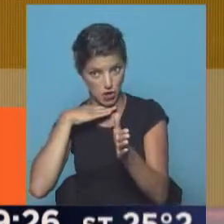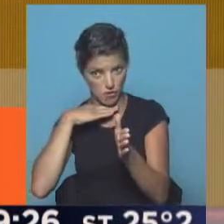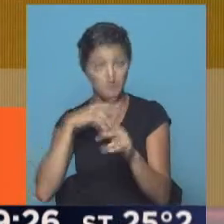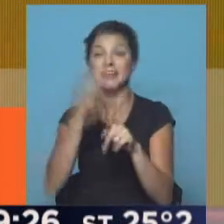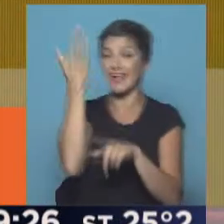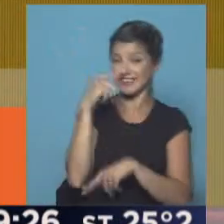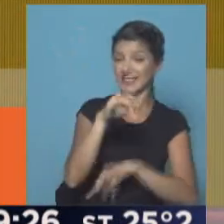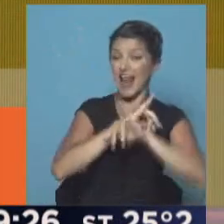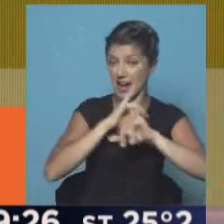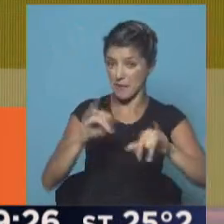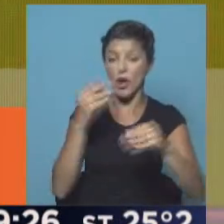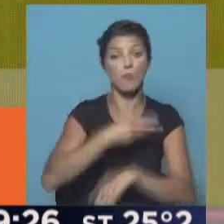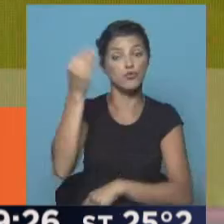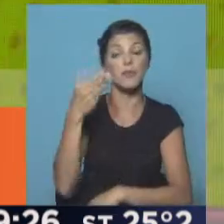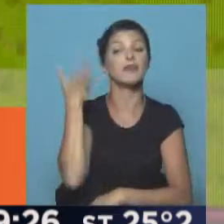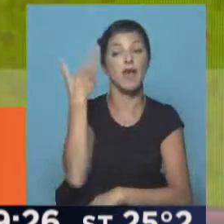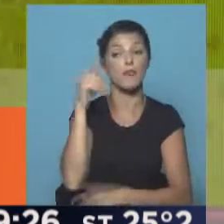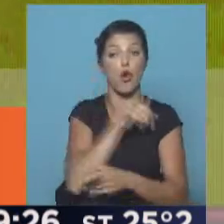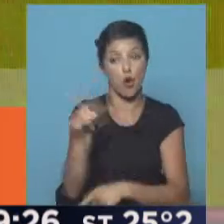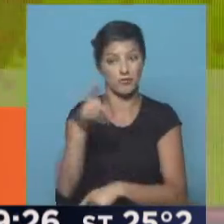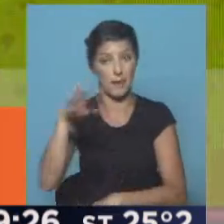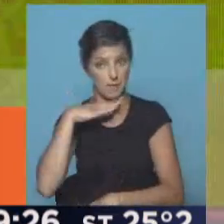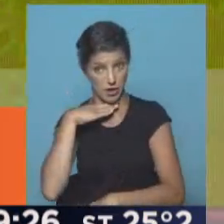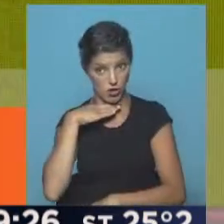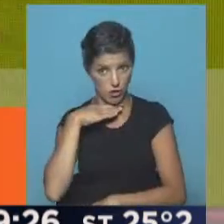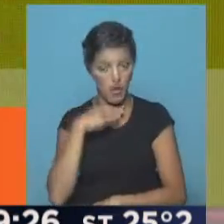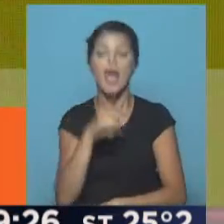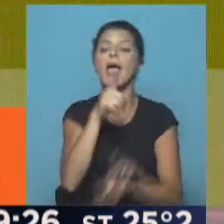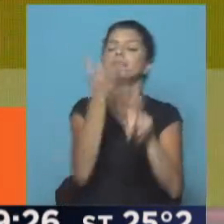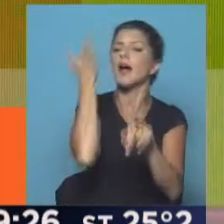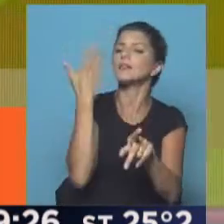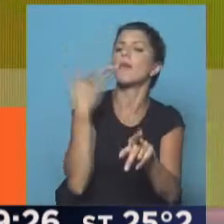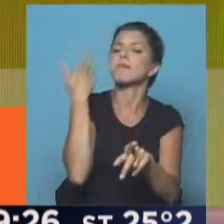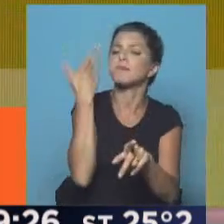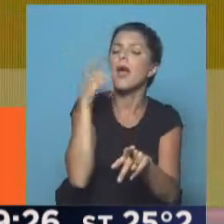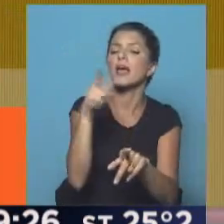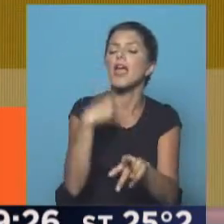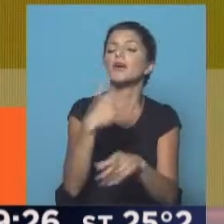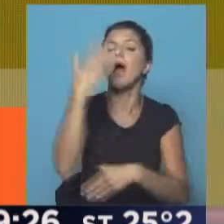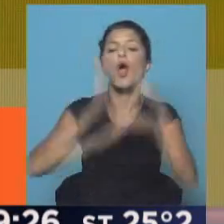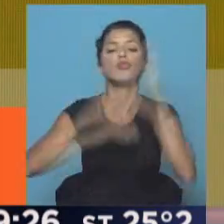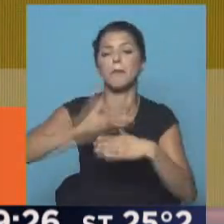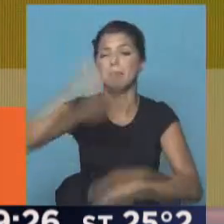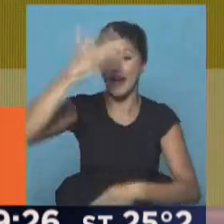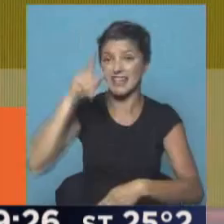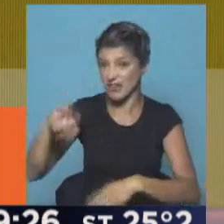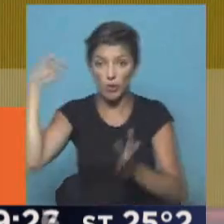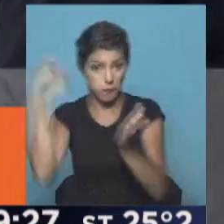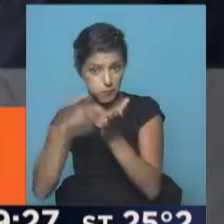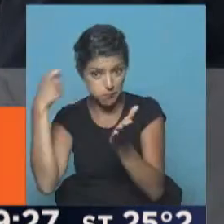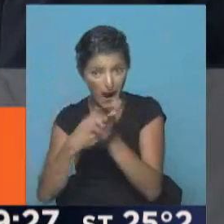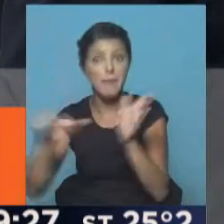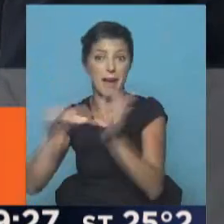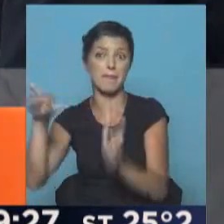su campaña, de una campaña muy agresiva donde no solo planteó la construcción de un muro, sino que planteó que la construcción de este muro iba a tener que ser pagada